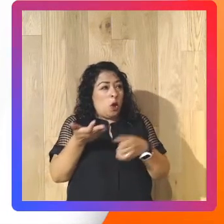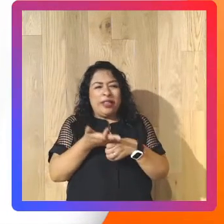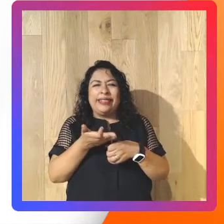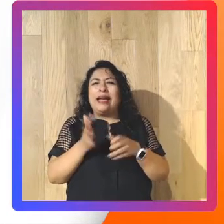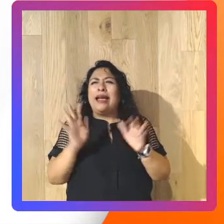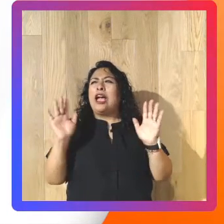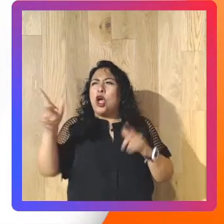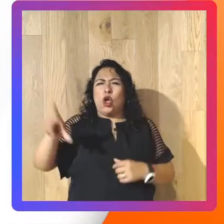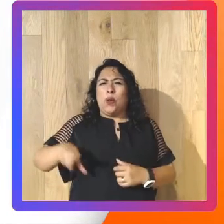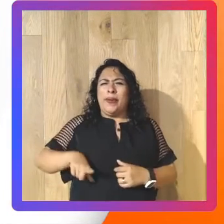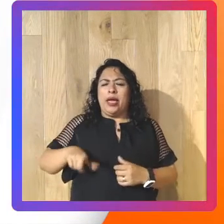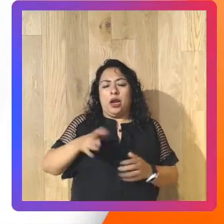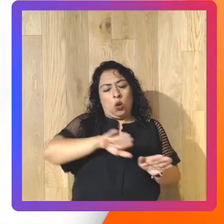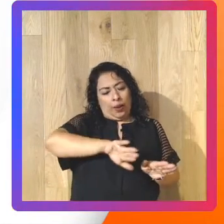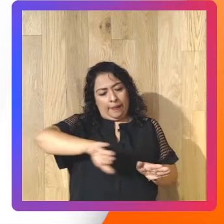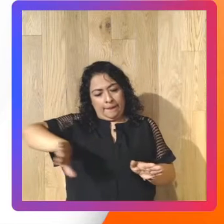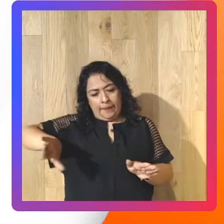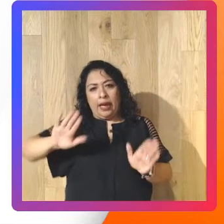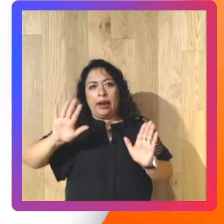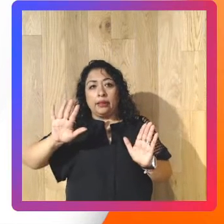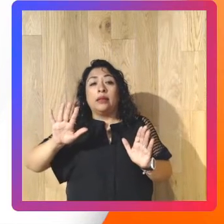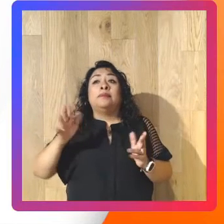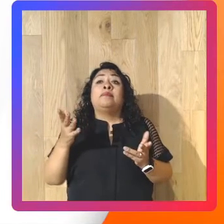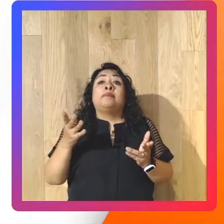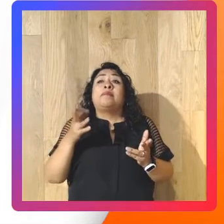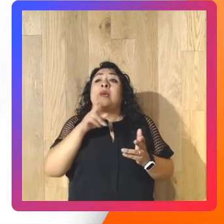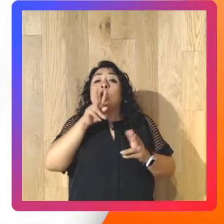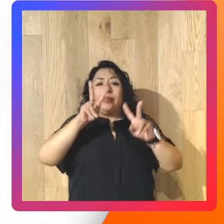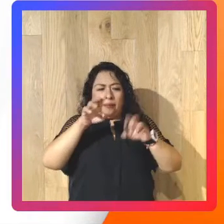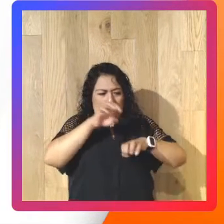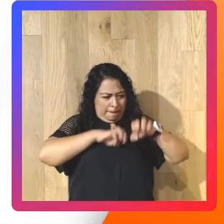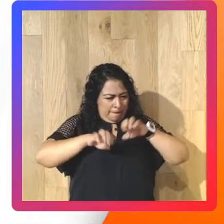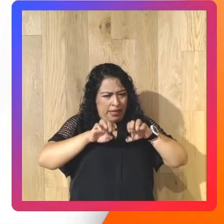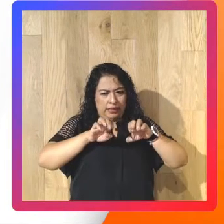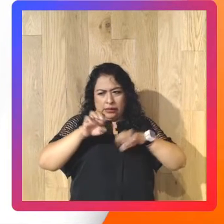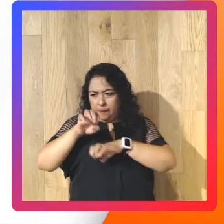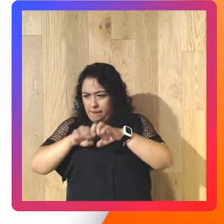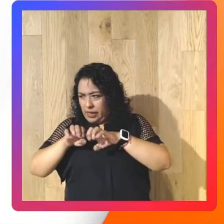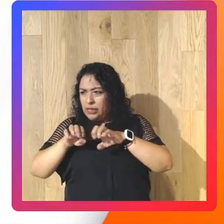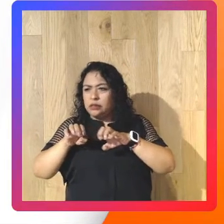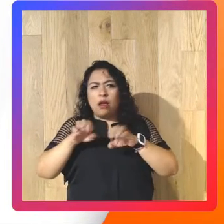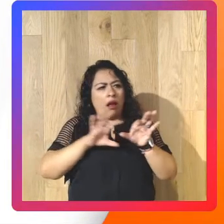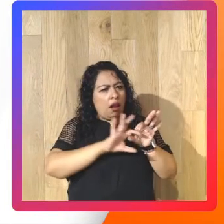metamos al gobierno, sino que sea temas de empresas con empresas, generar las alianzas que se están dando,